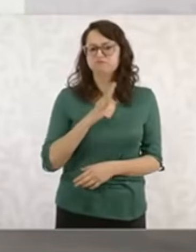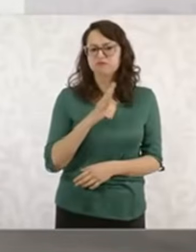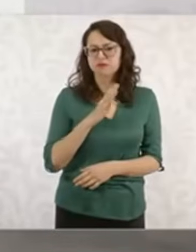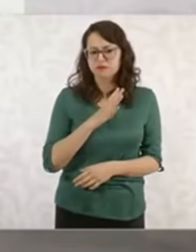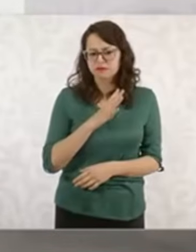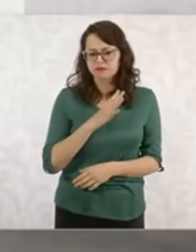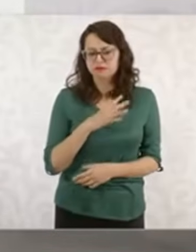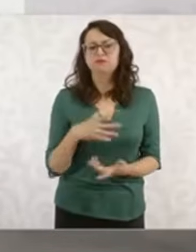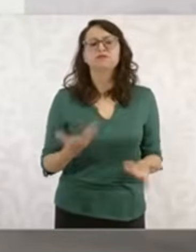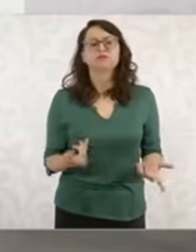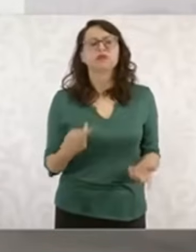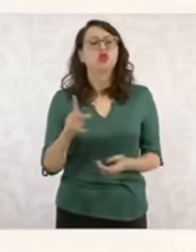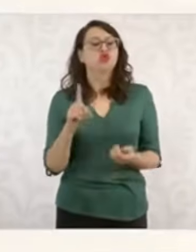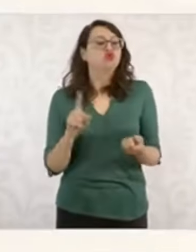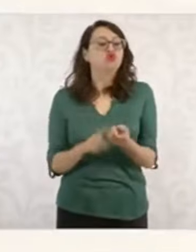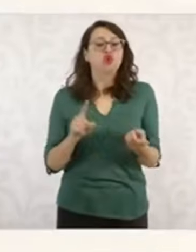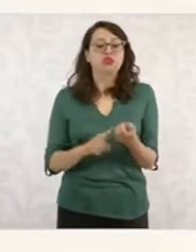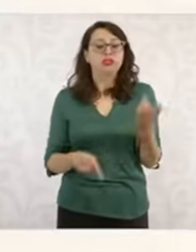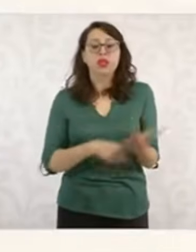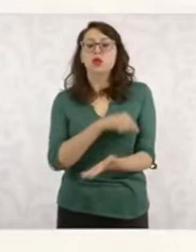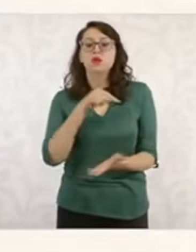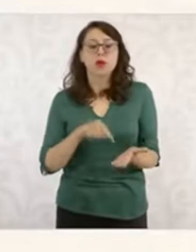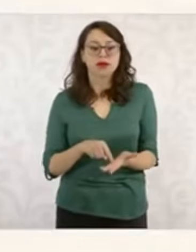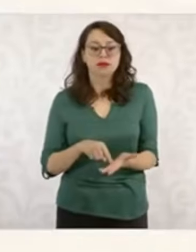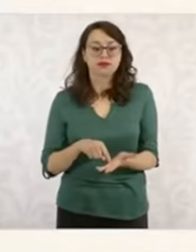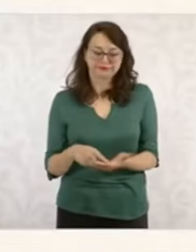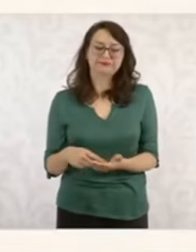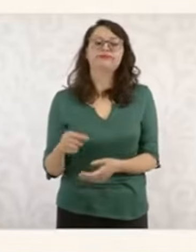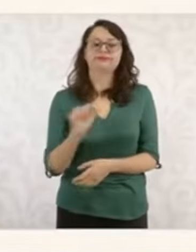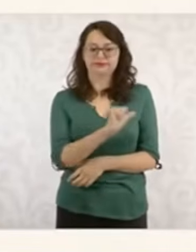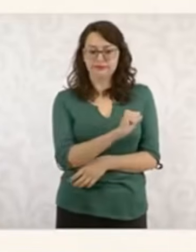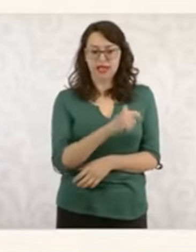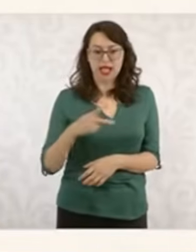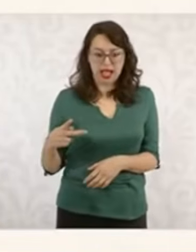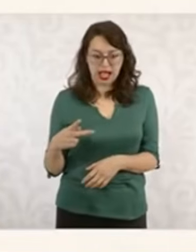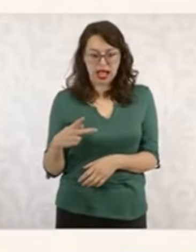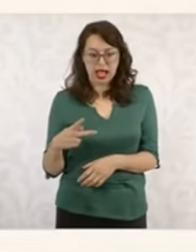vacunarse. Diseñamos una plataforma llamada